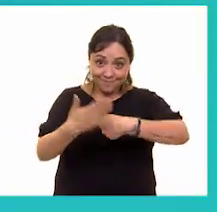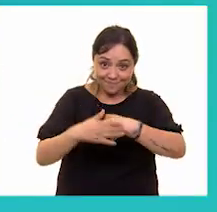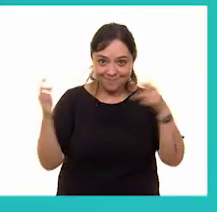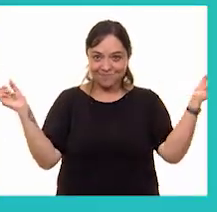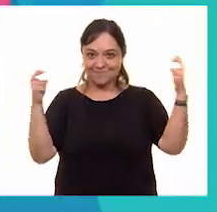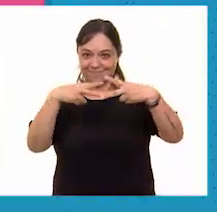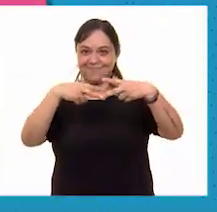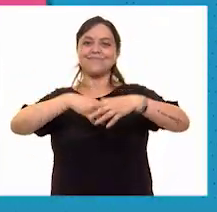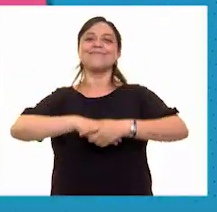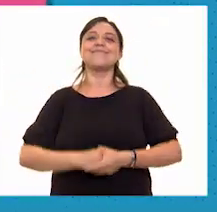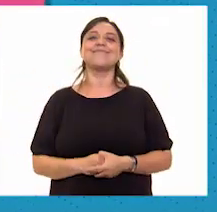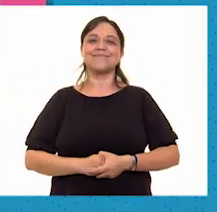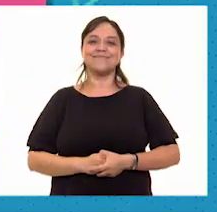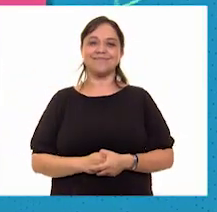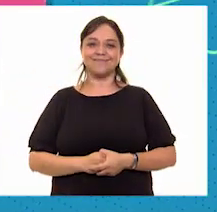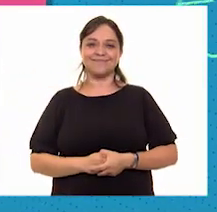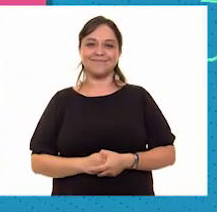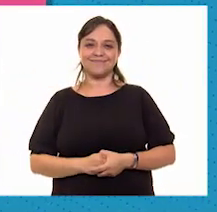próxima.